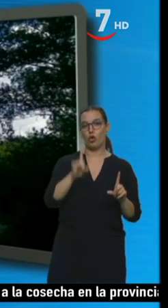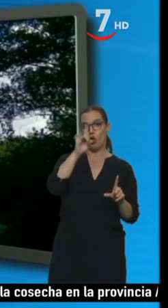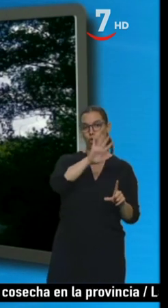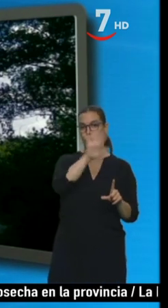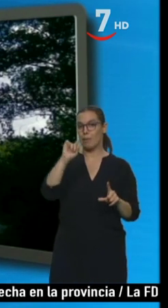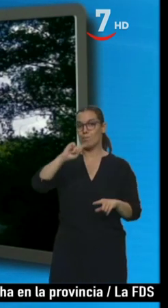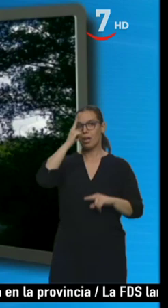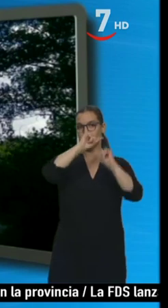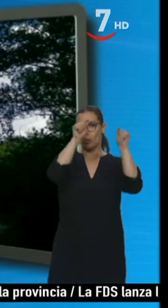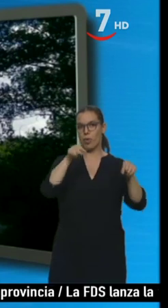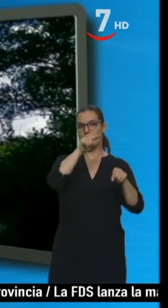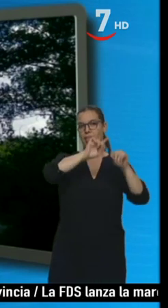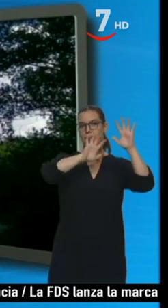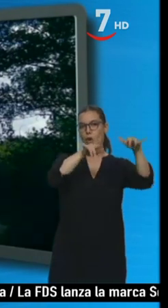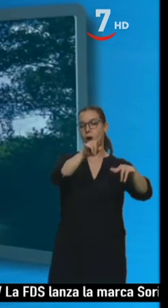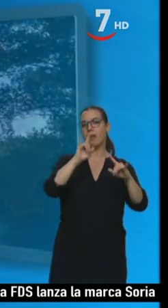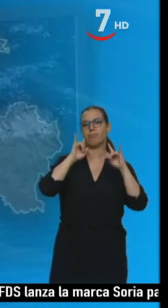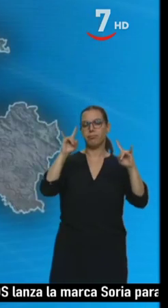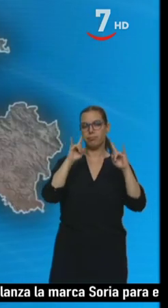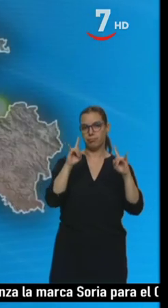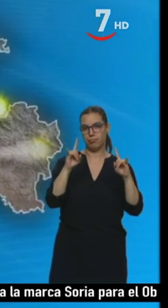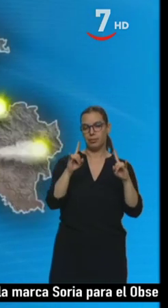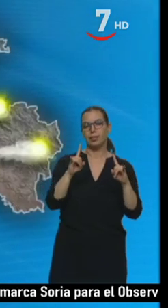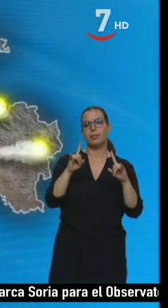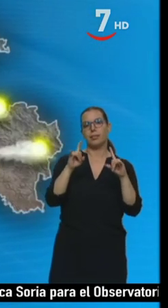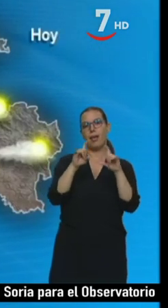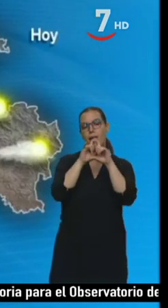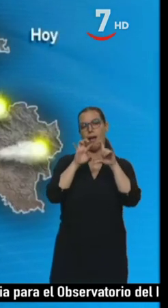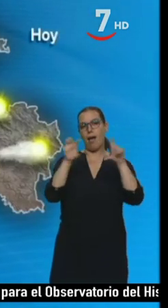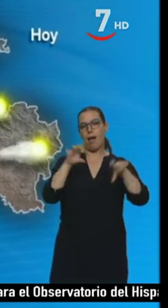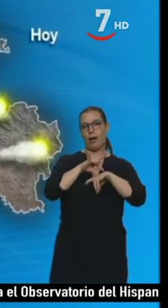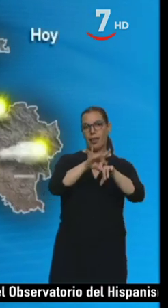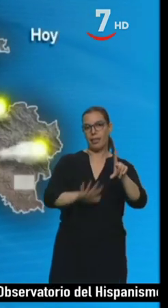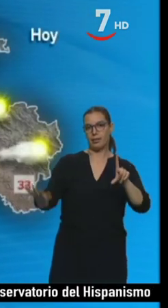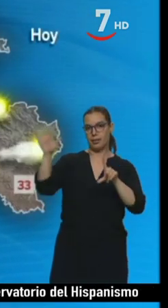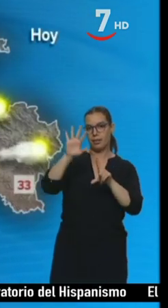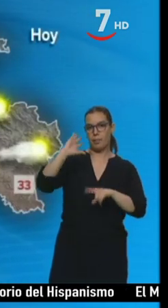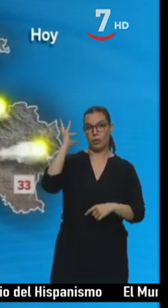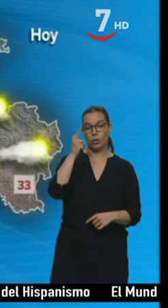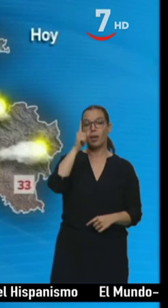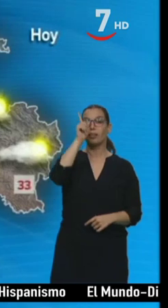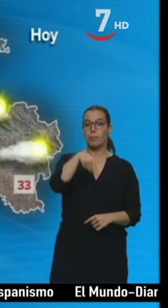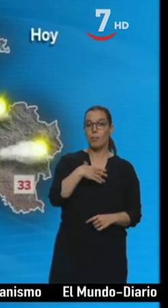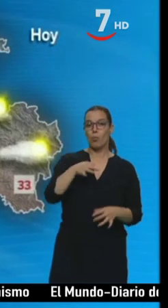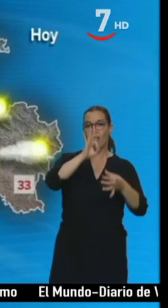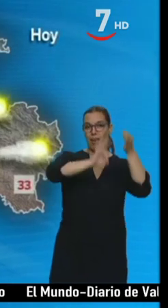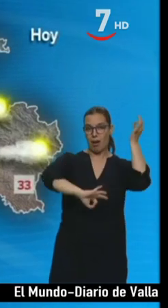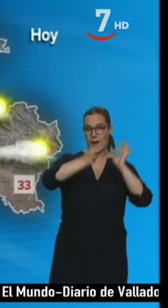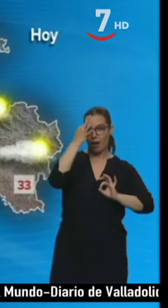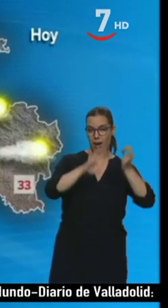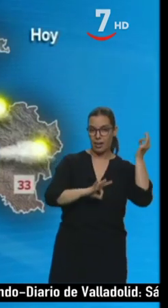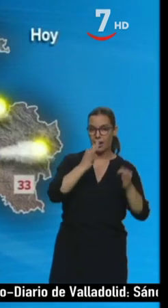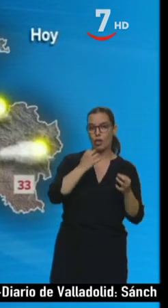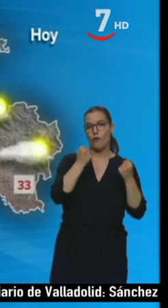sobre todo en León, ahí están activos los avisos de la Agencia Estatal de Meteorología. Allí además pueden venir acompañadas de granizo, ser